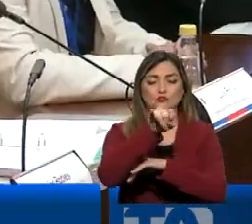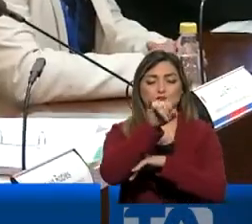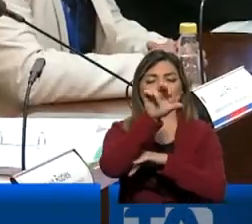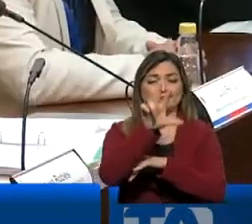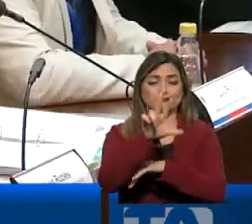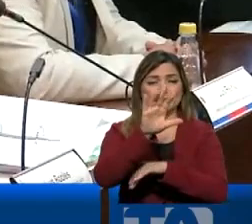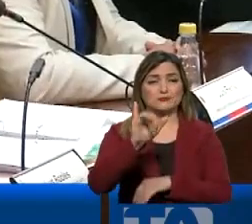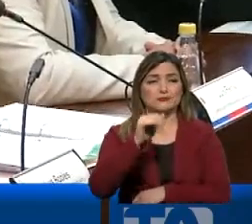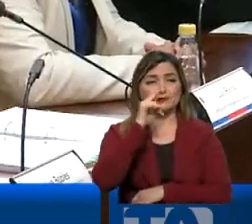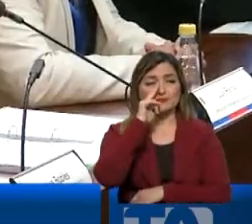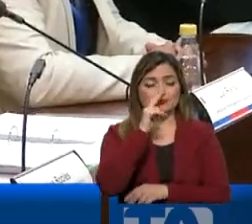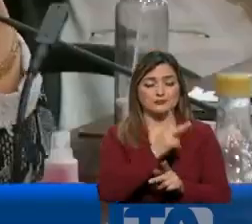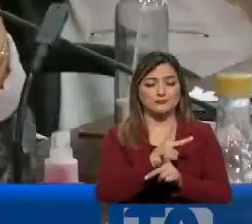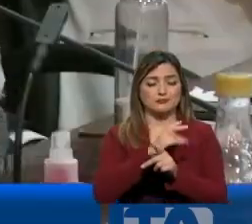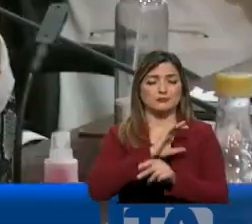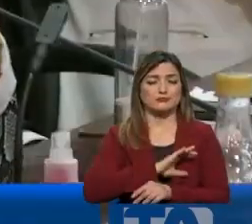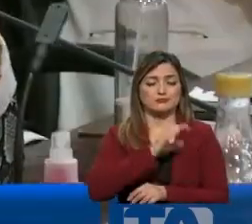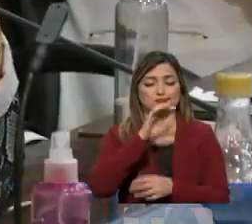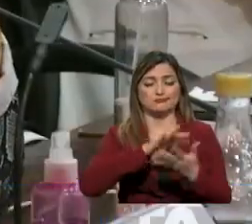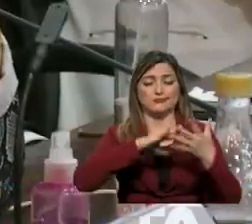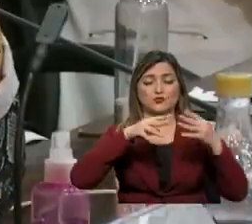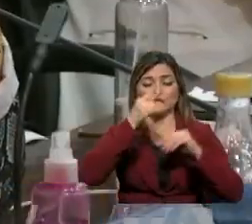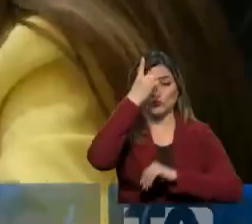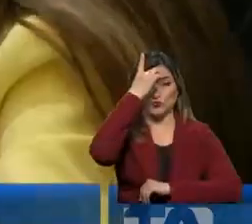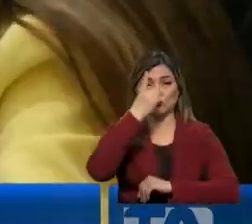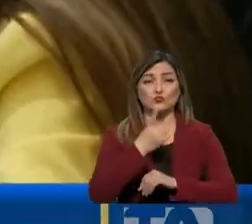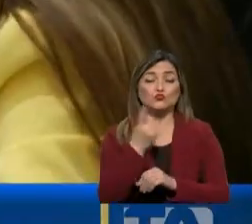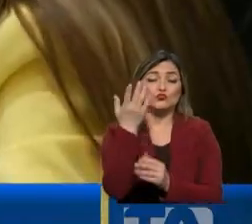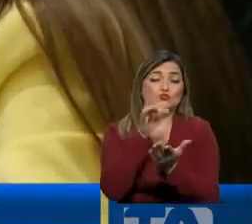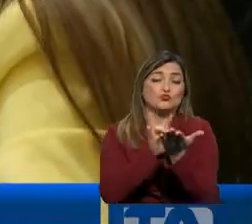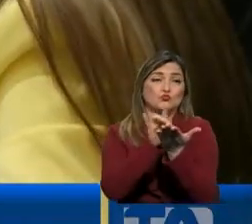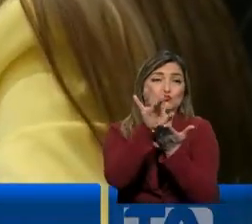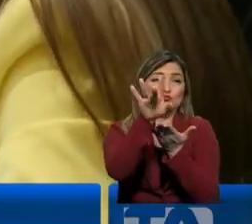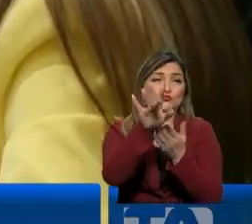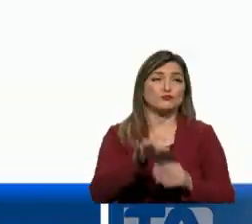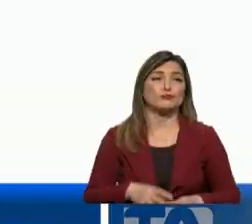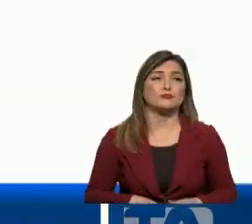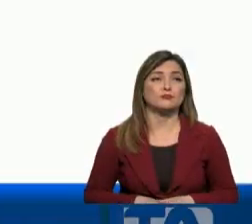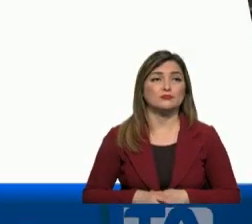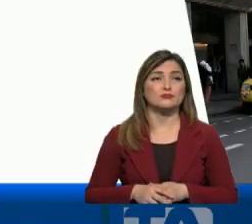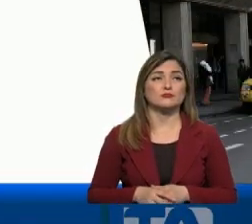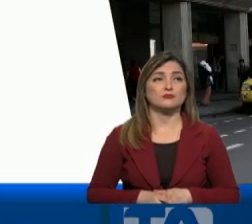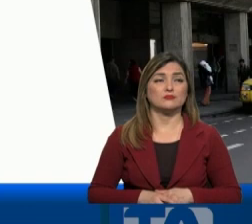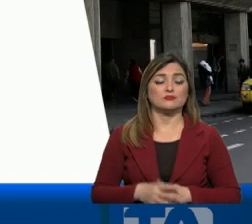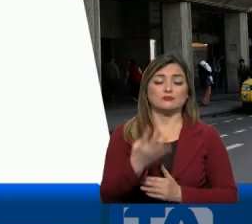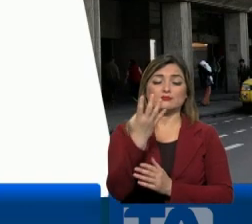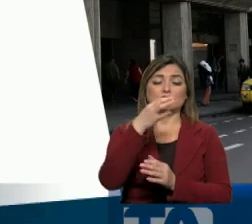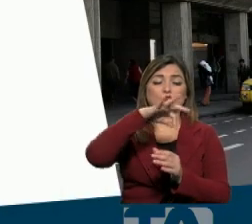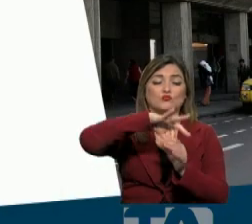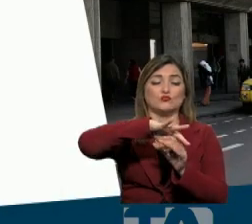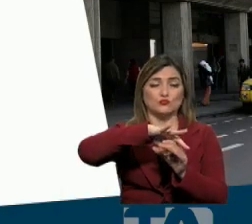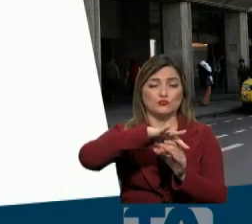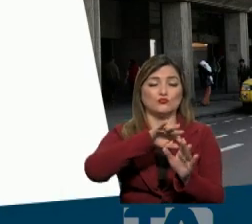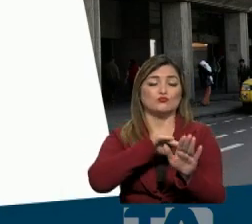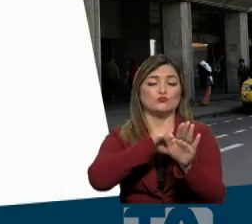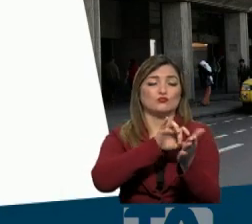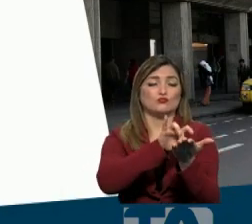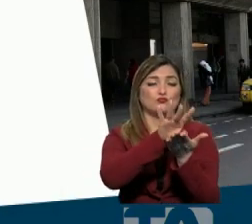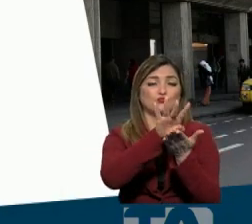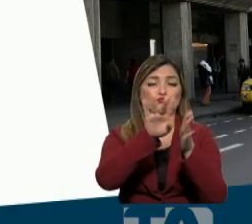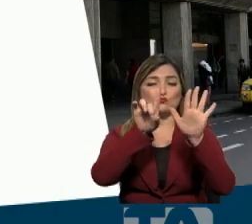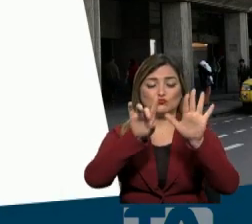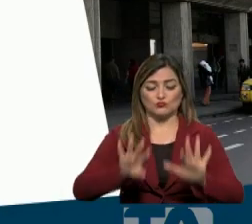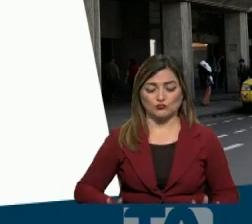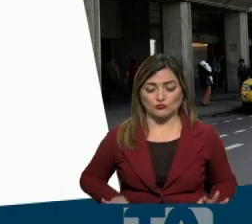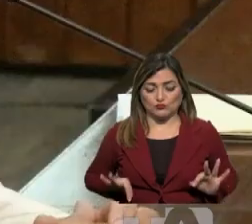de junio, el Consejo Metropolitano resolvió la remoción del alcalde de Quito, Jorge Yunda. En total fueron 14 votos a favor, 6 abstenciones